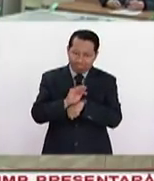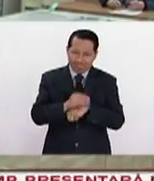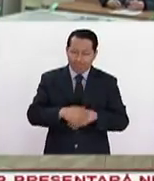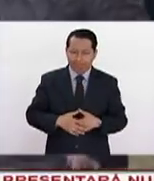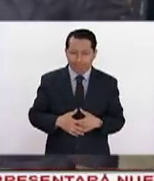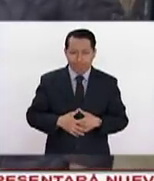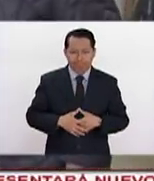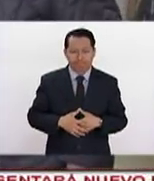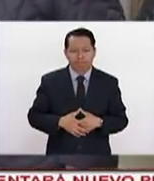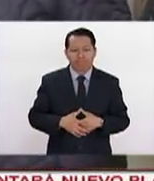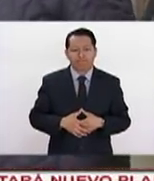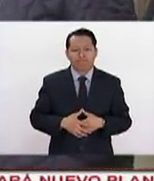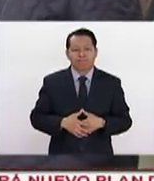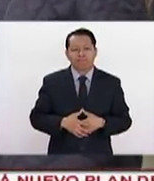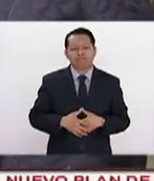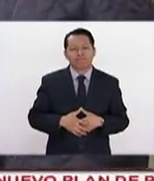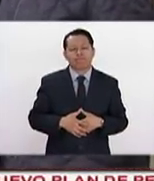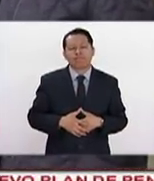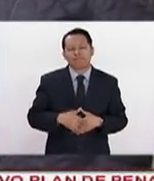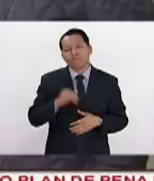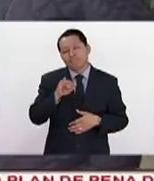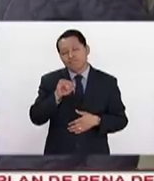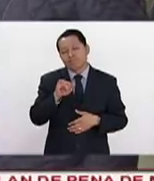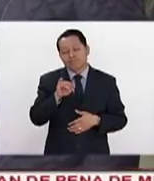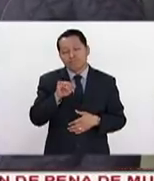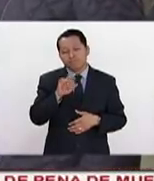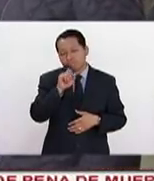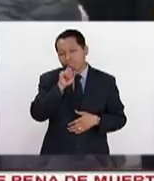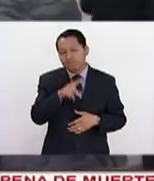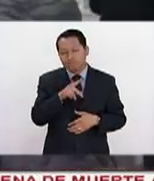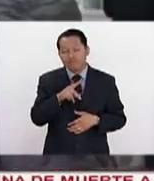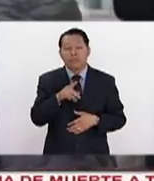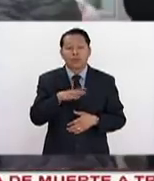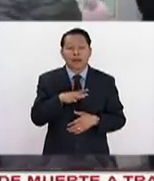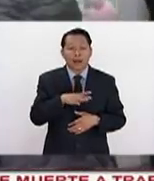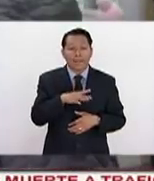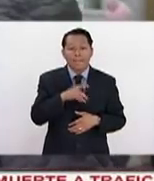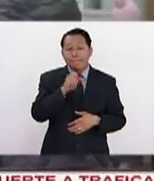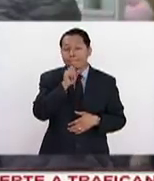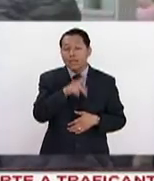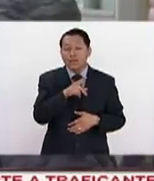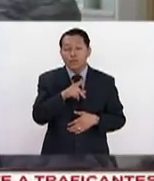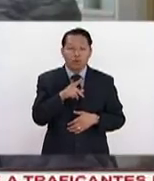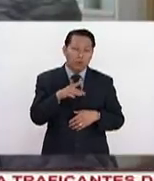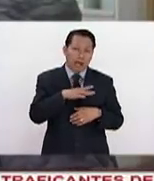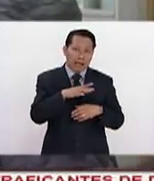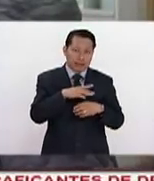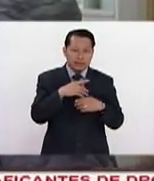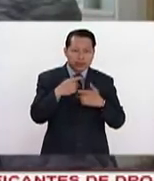finalmente. Sí, por supuesto, y aunque sus principales opositores